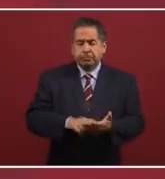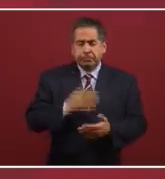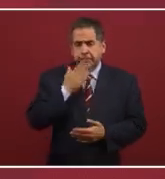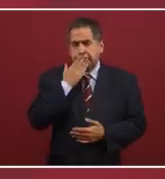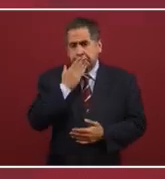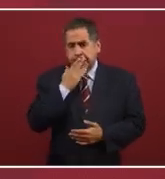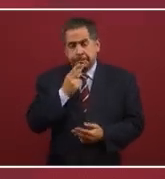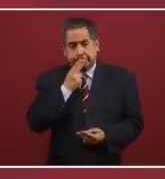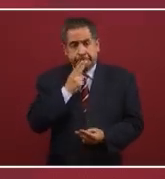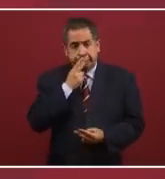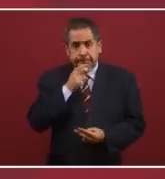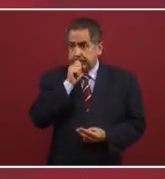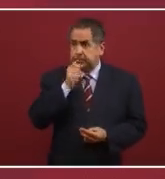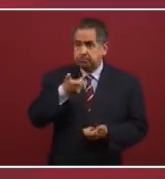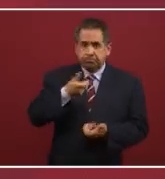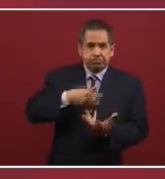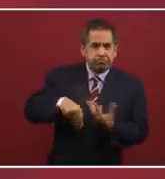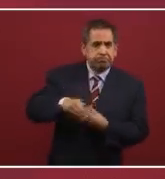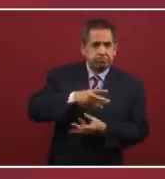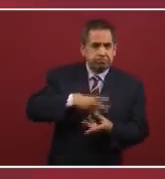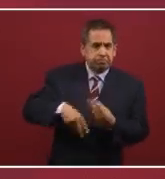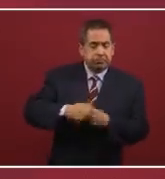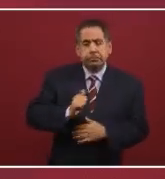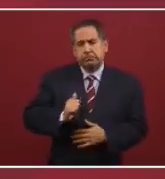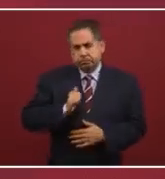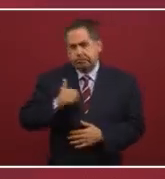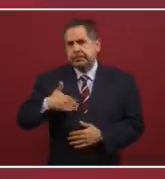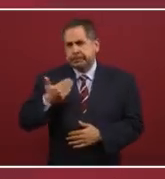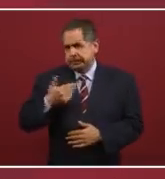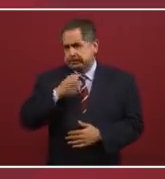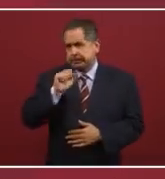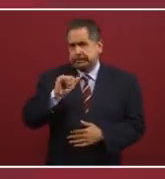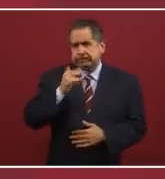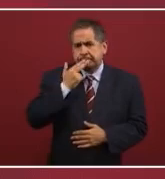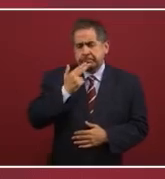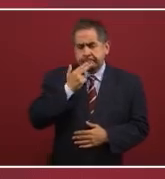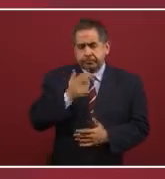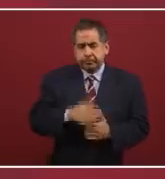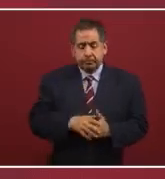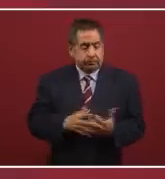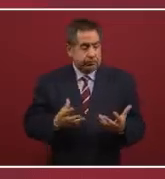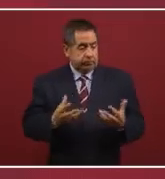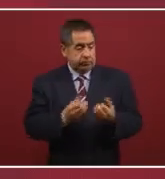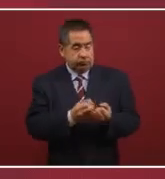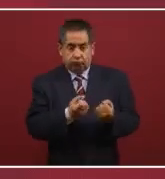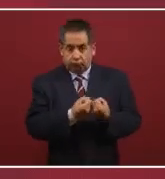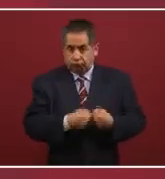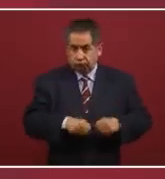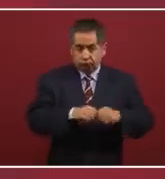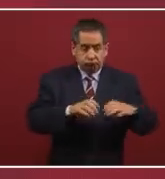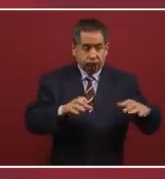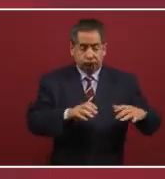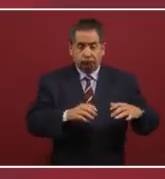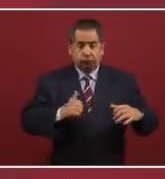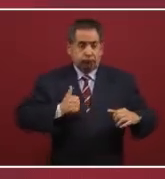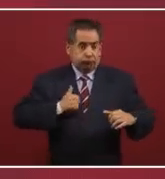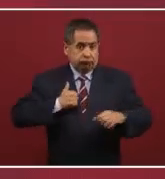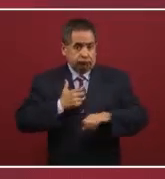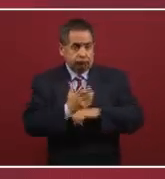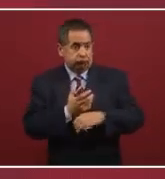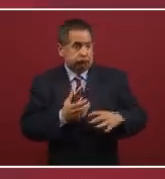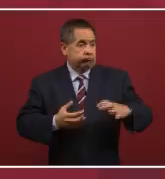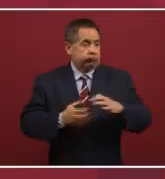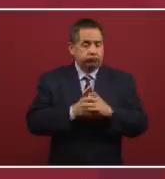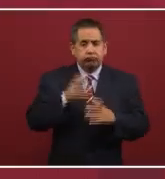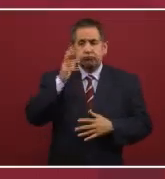flujos de inversión. Junto con nuestros socios, seguramente construiremos bienestar